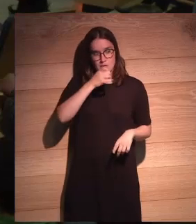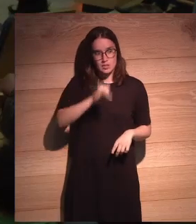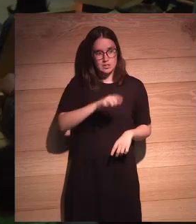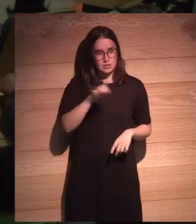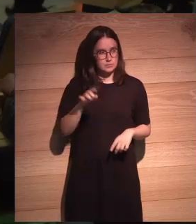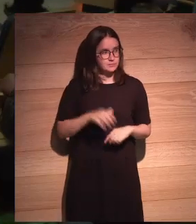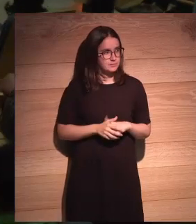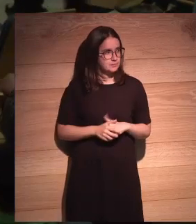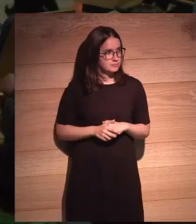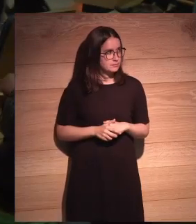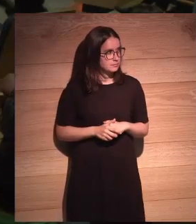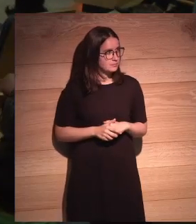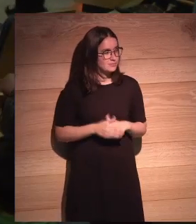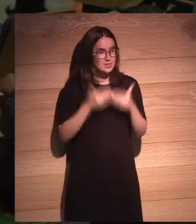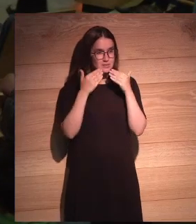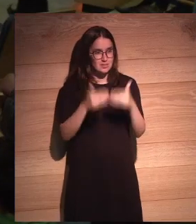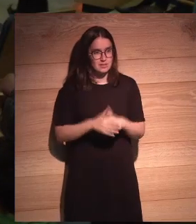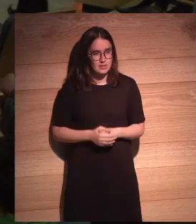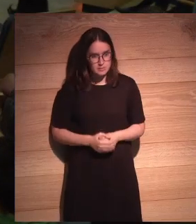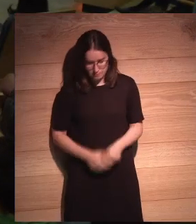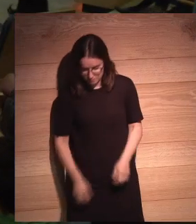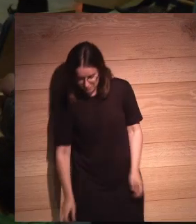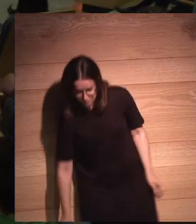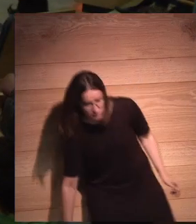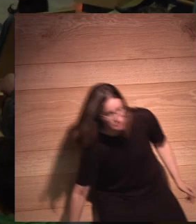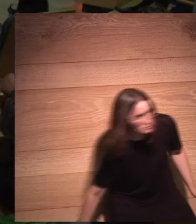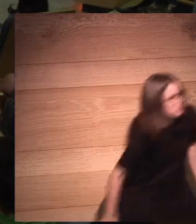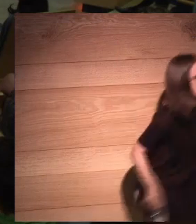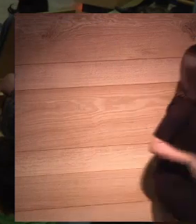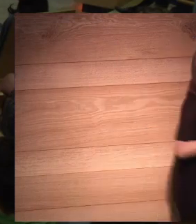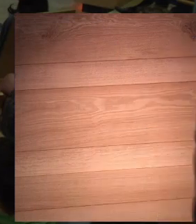micrófono. Muchísimas gracias.